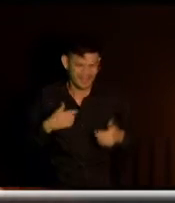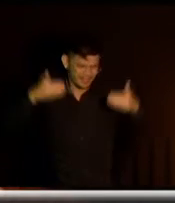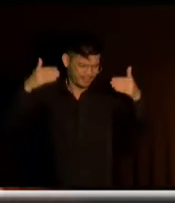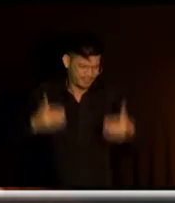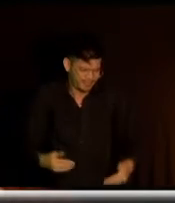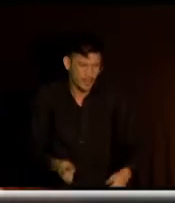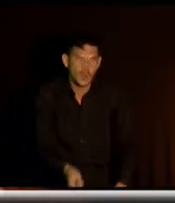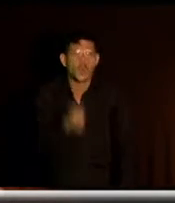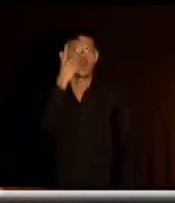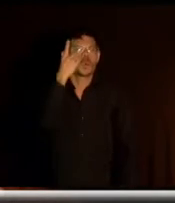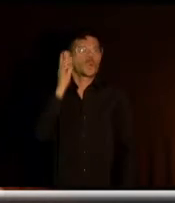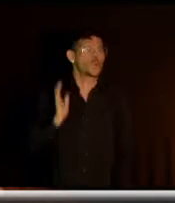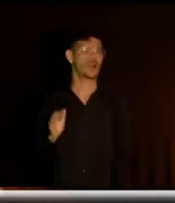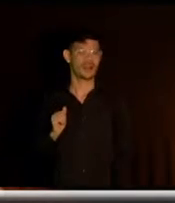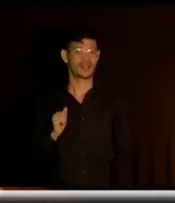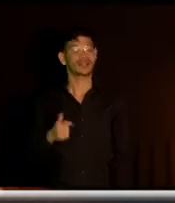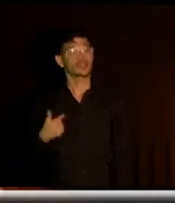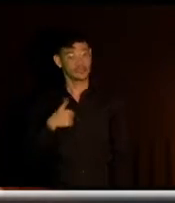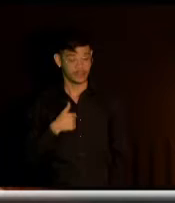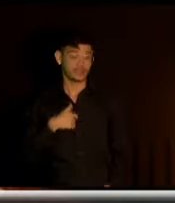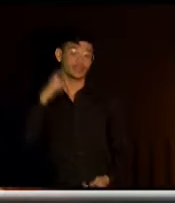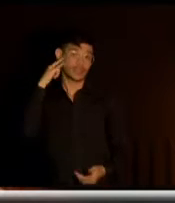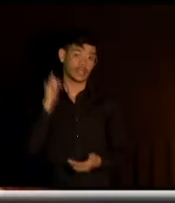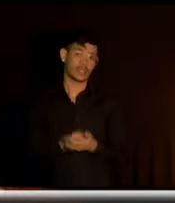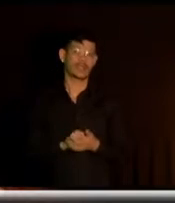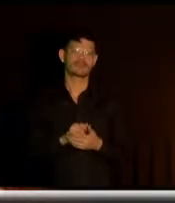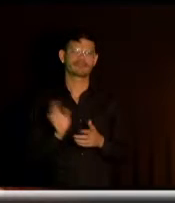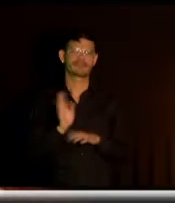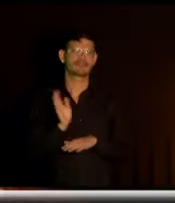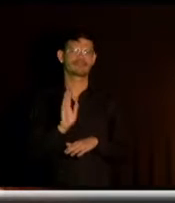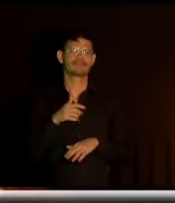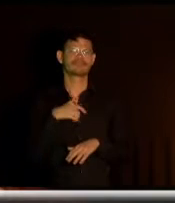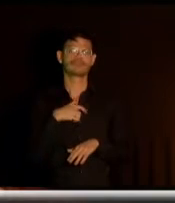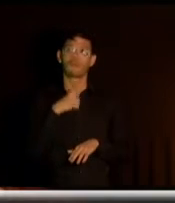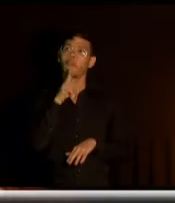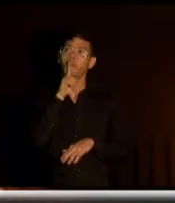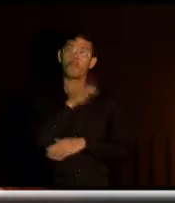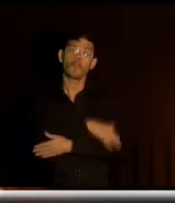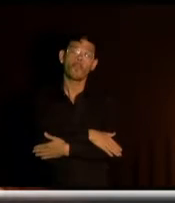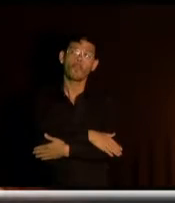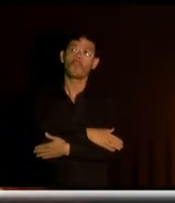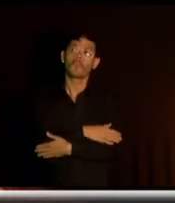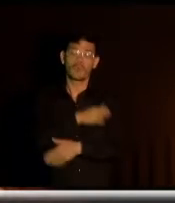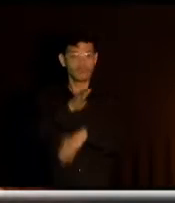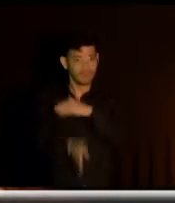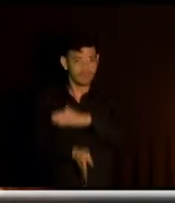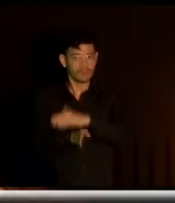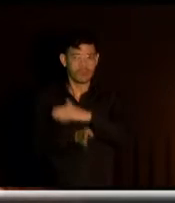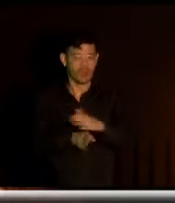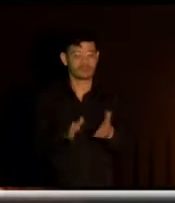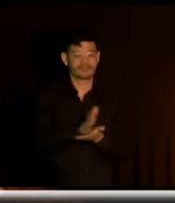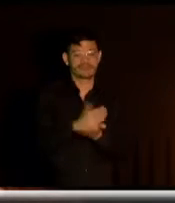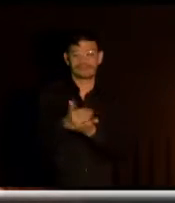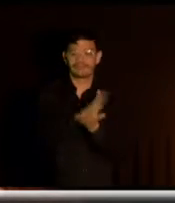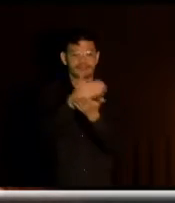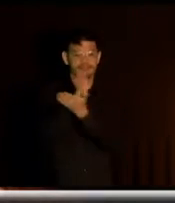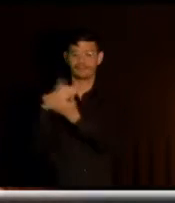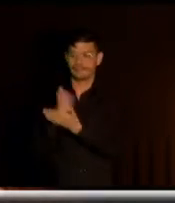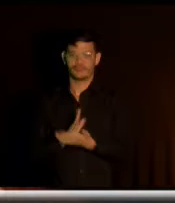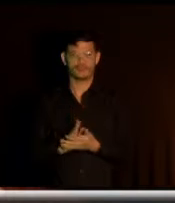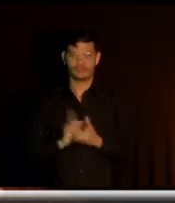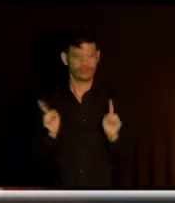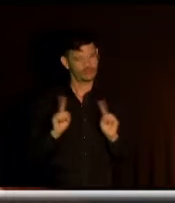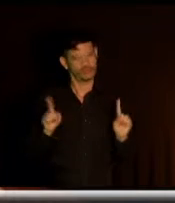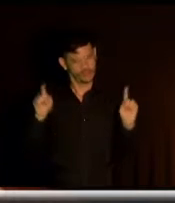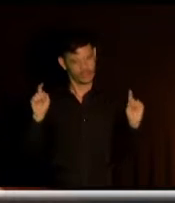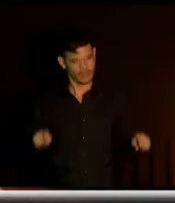que no debemos dejar que nos sigan dividiendo, que nos sigan segregando, sino que debemos unificarnos y